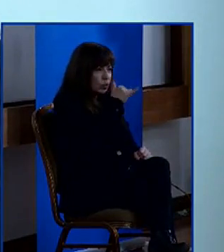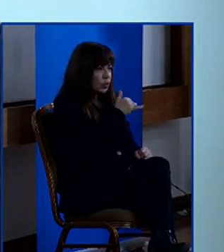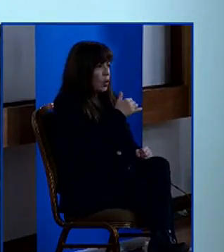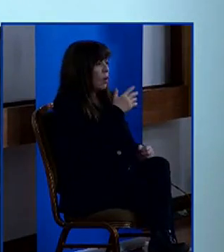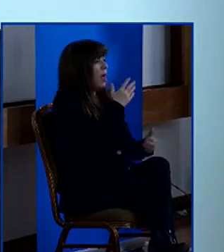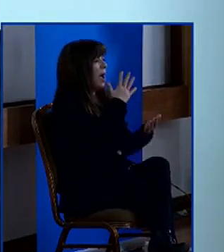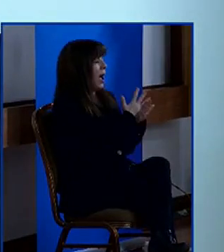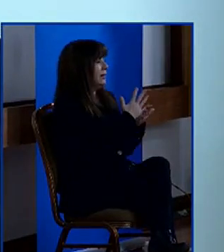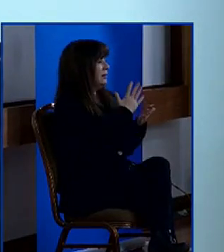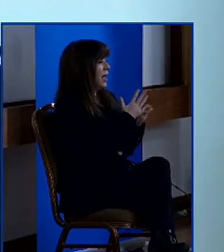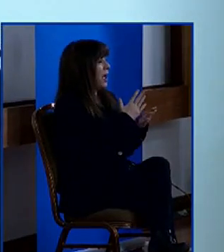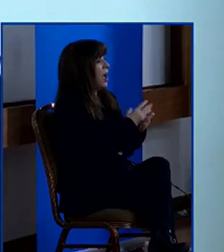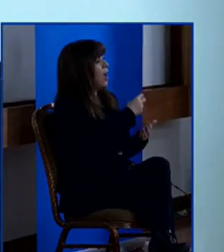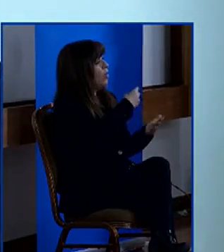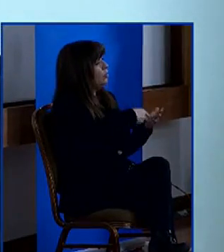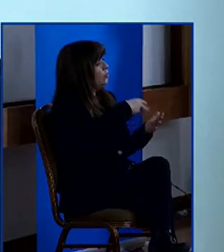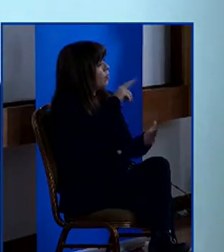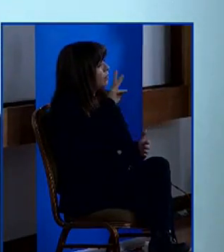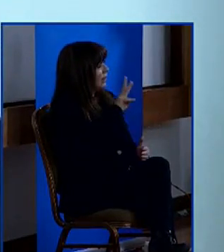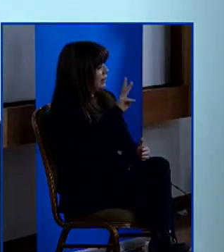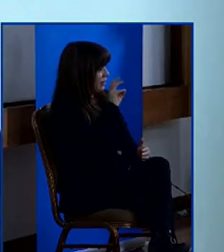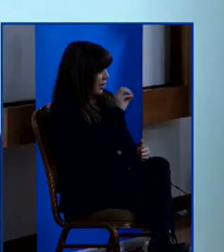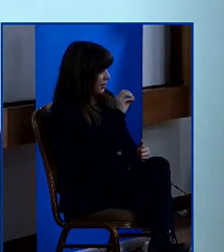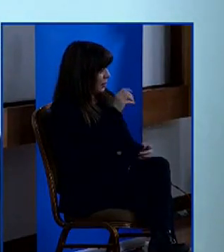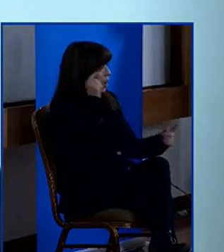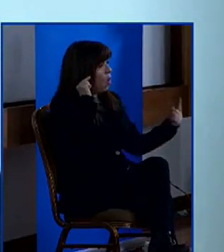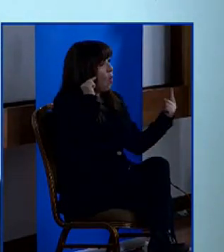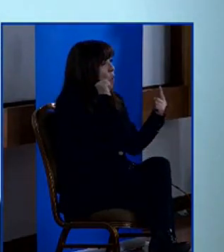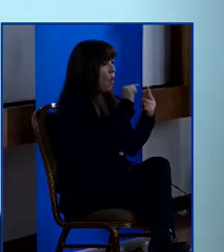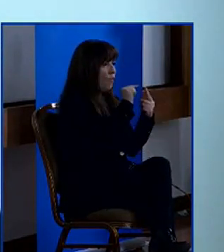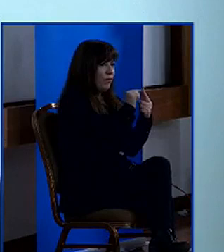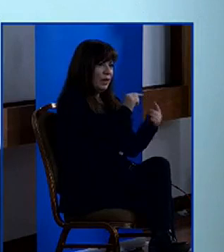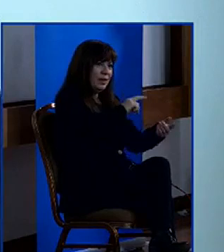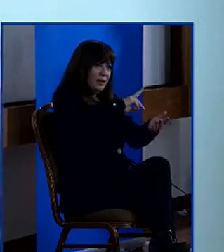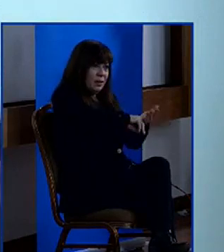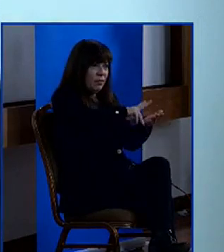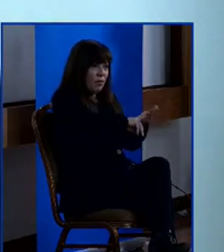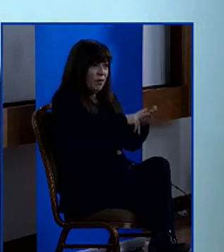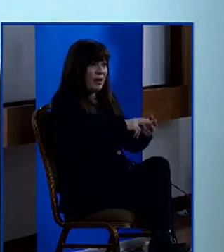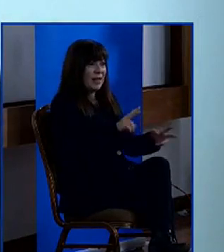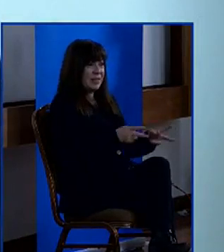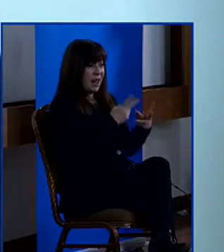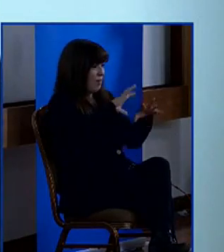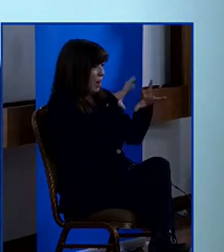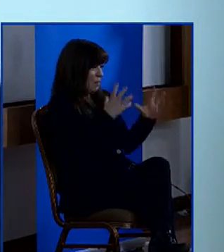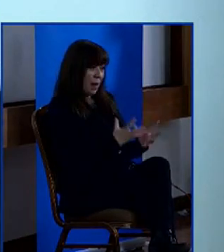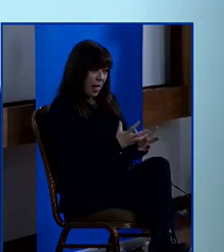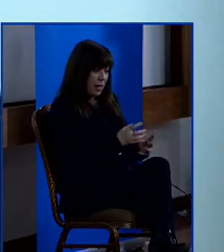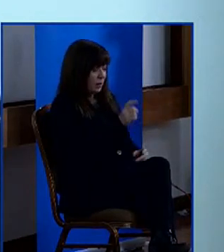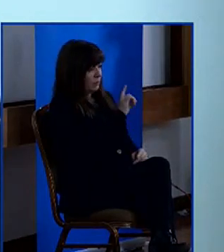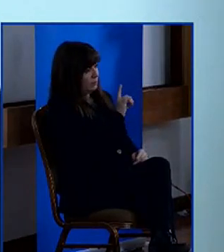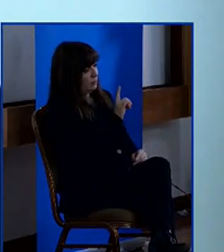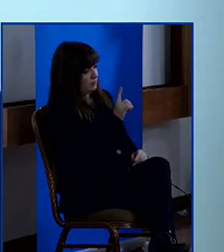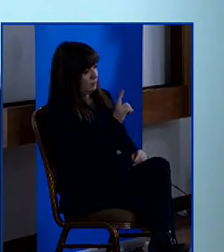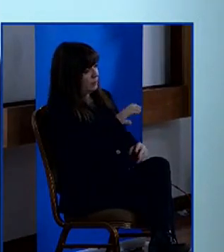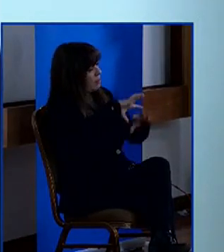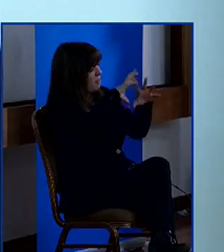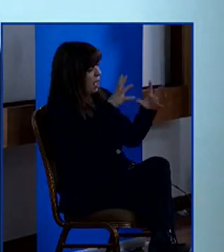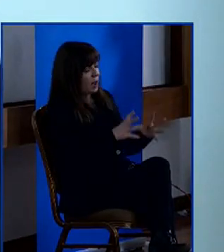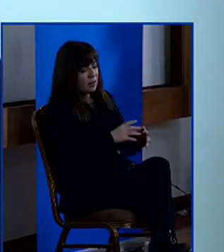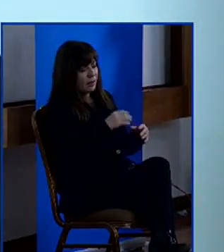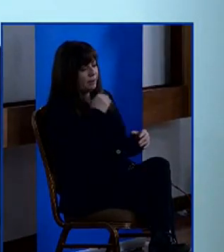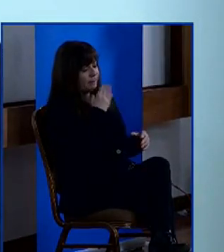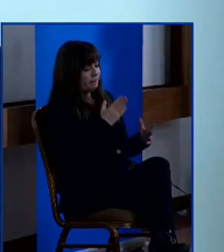2030. Dicho esto, nuestro objetivo realmente no es salvar al planeta. El planeta le da igual, el